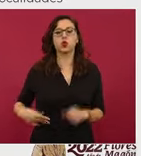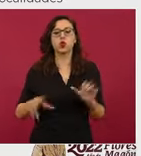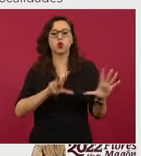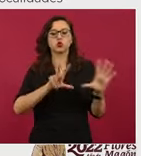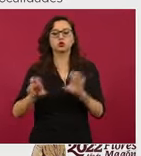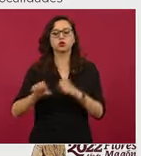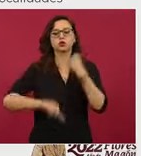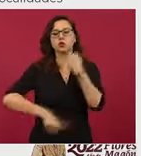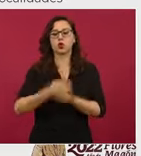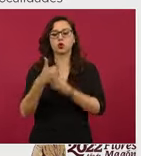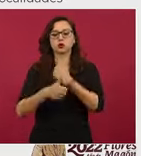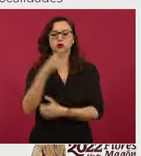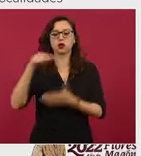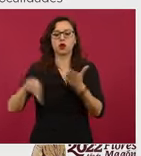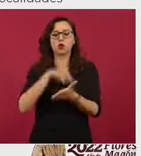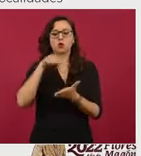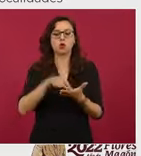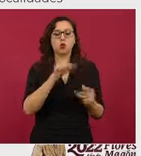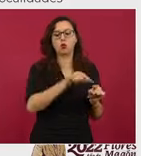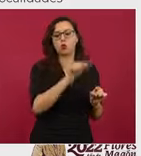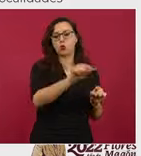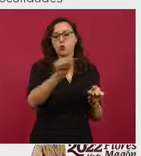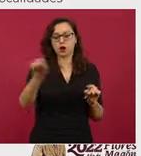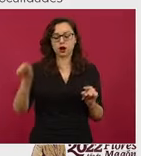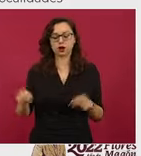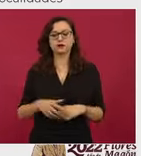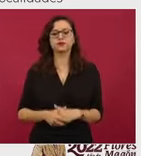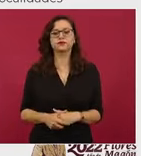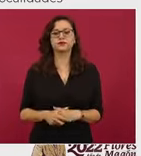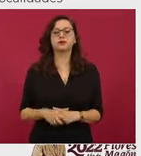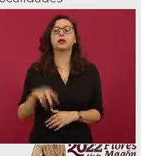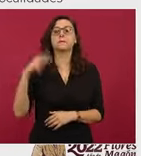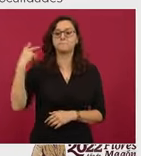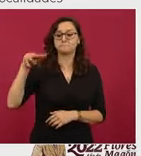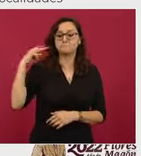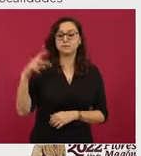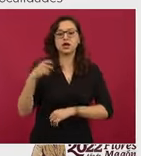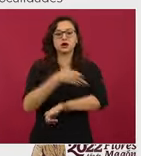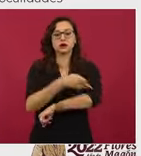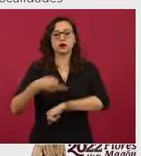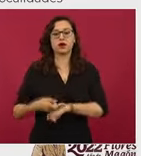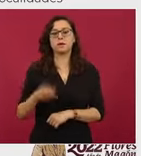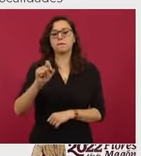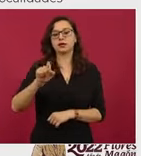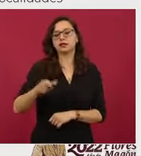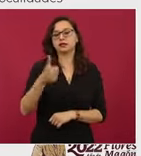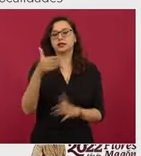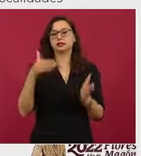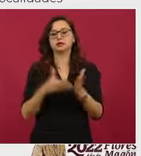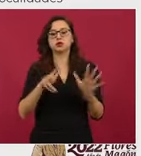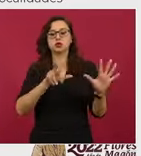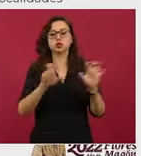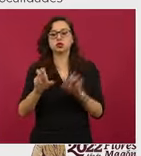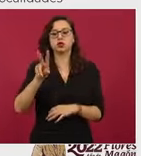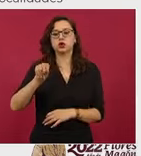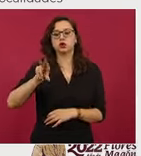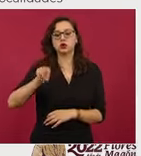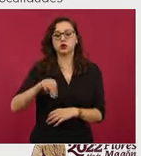811 localidades. En Veracruz, familias 26,880, más